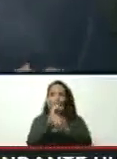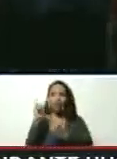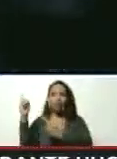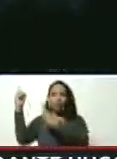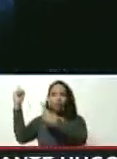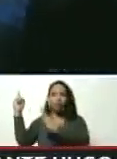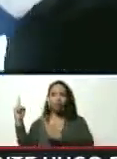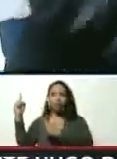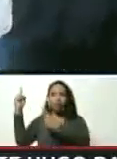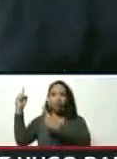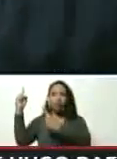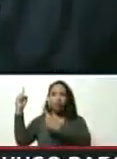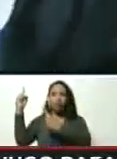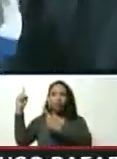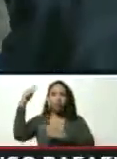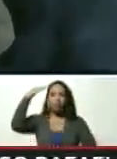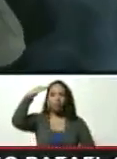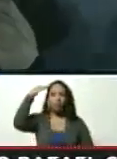cuando el comandante Chávez